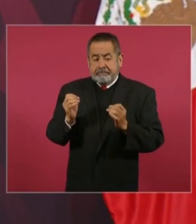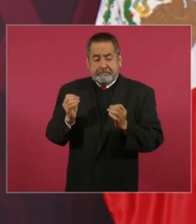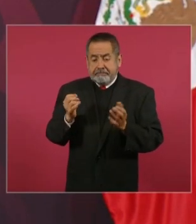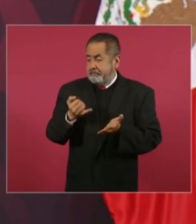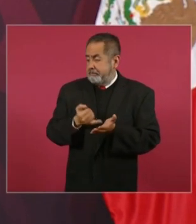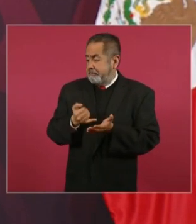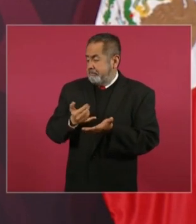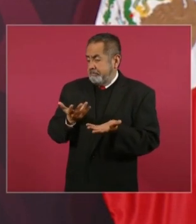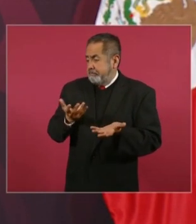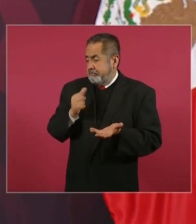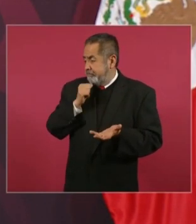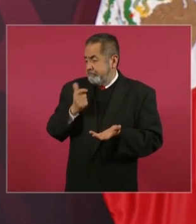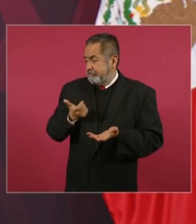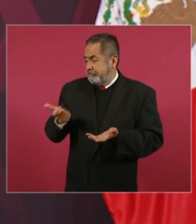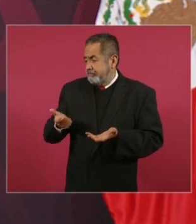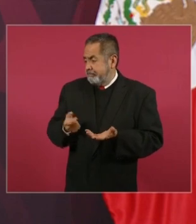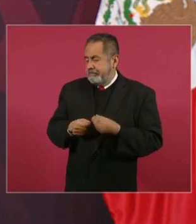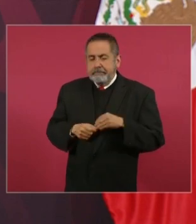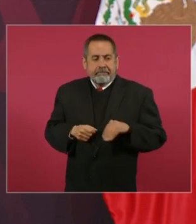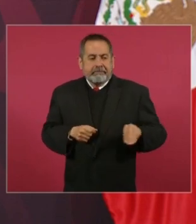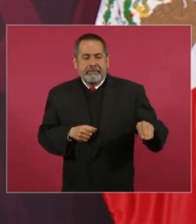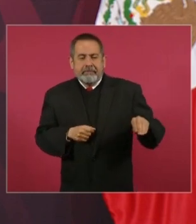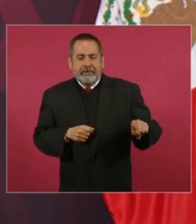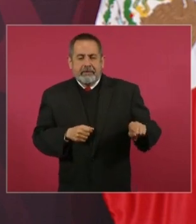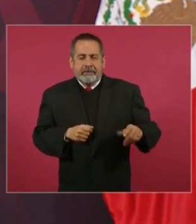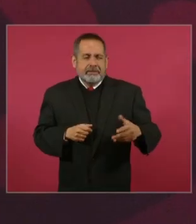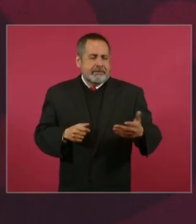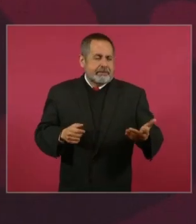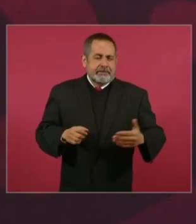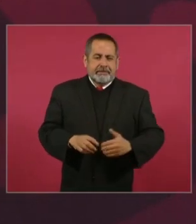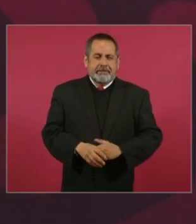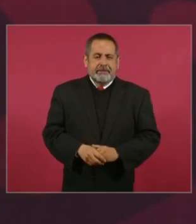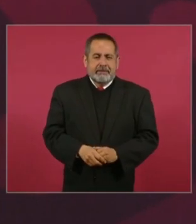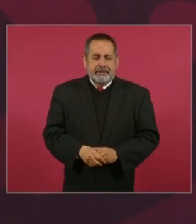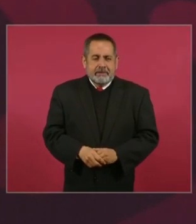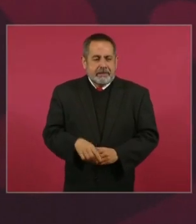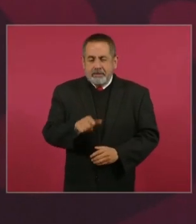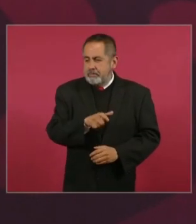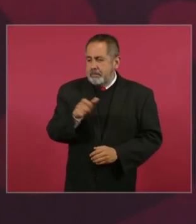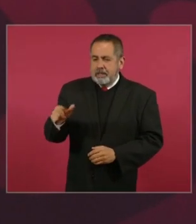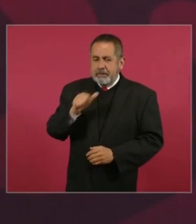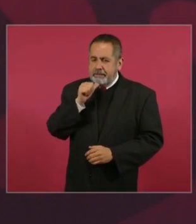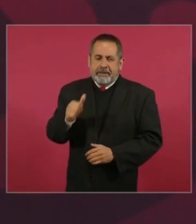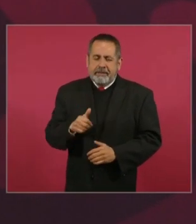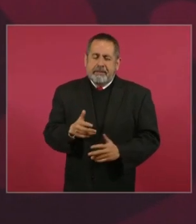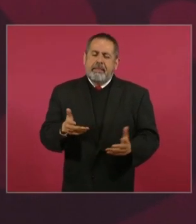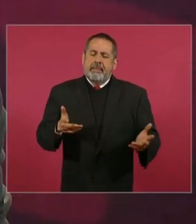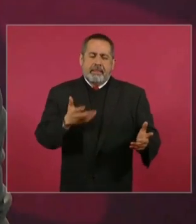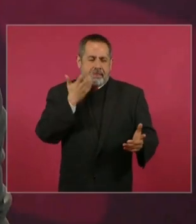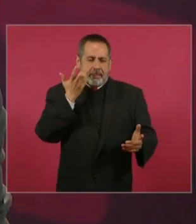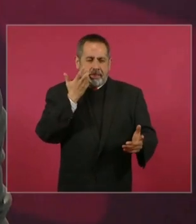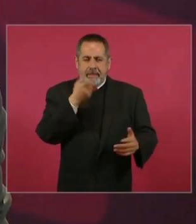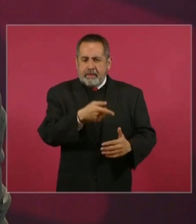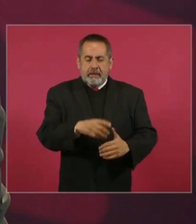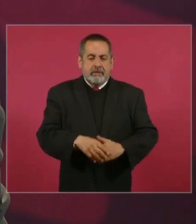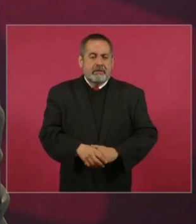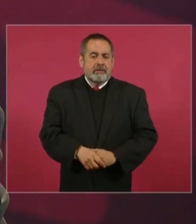de ganancia. Luego entonces no pagaban nada.